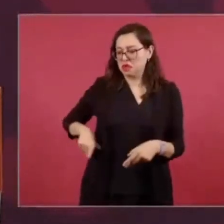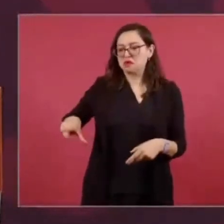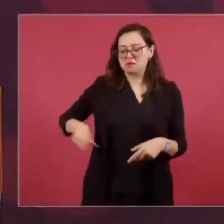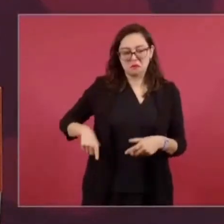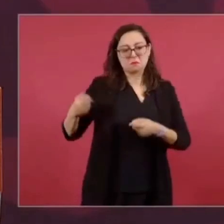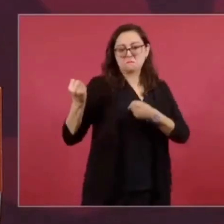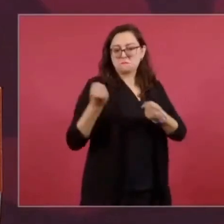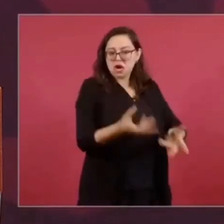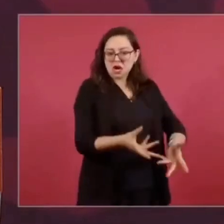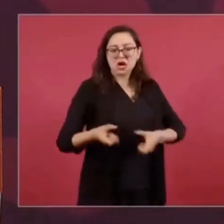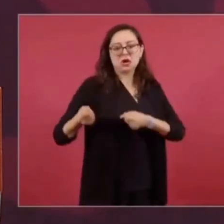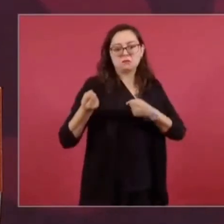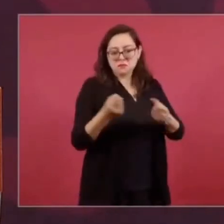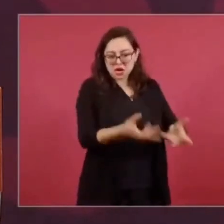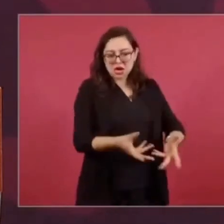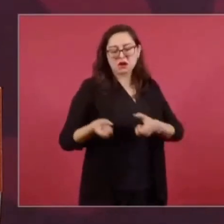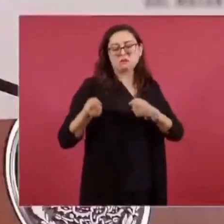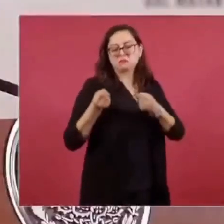público.